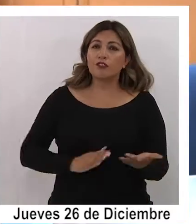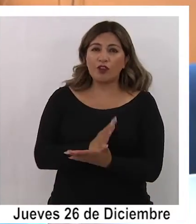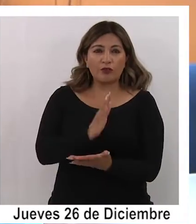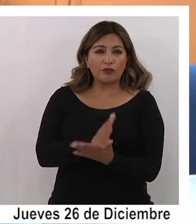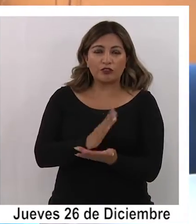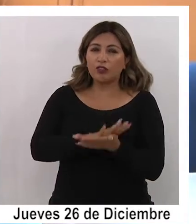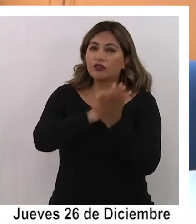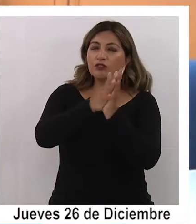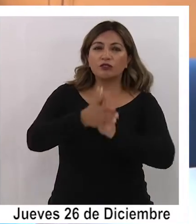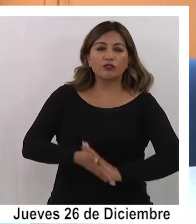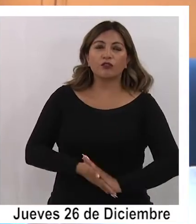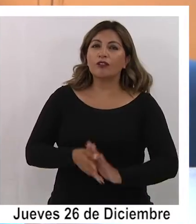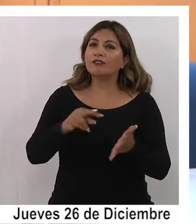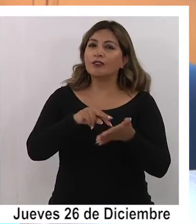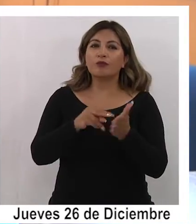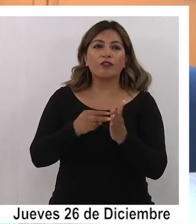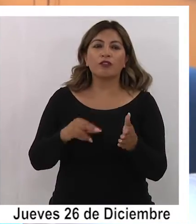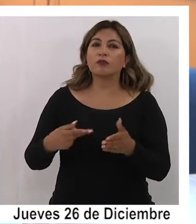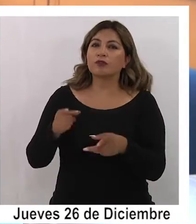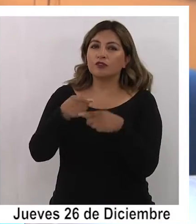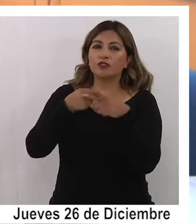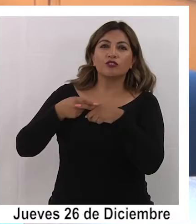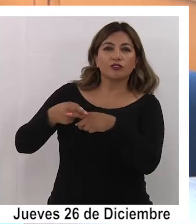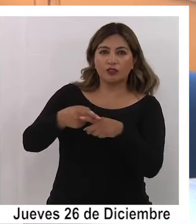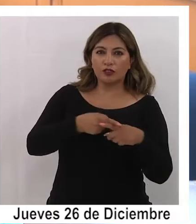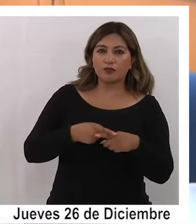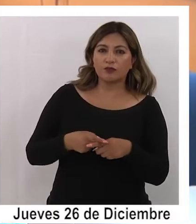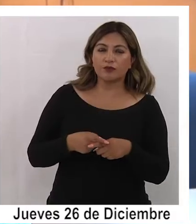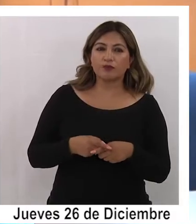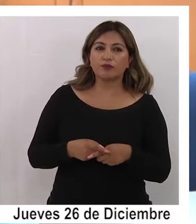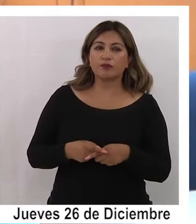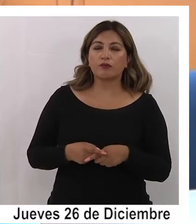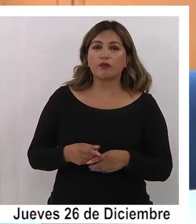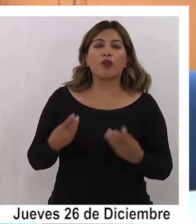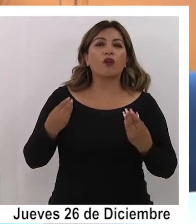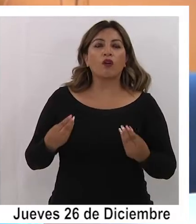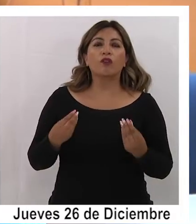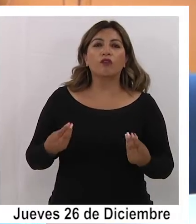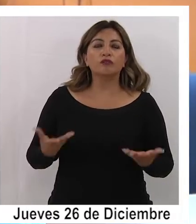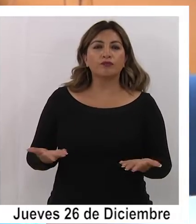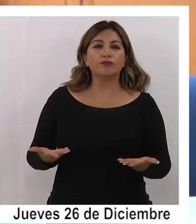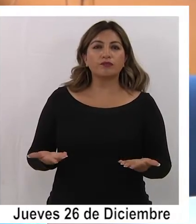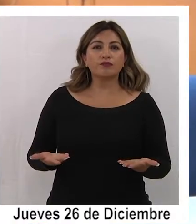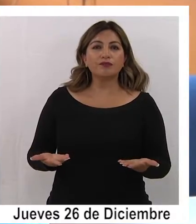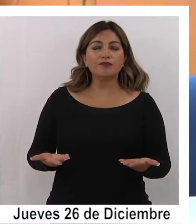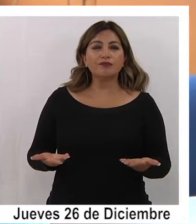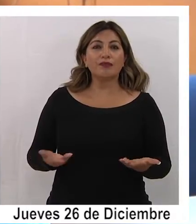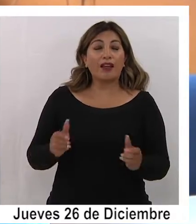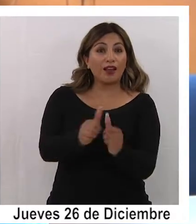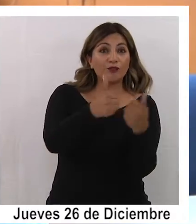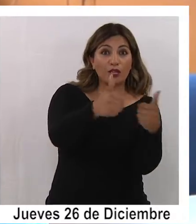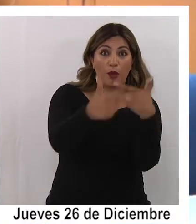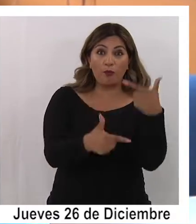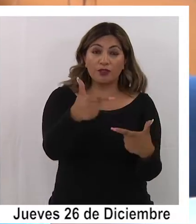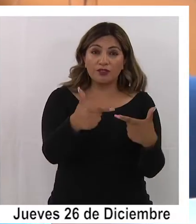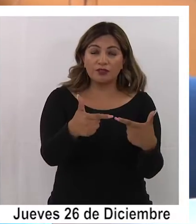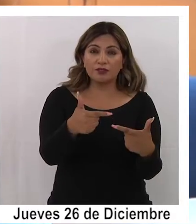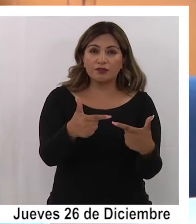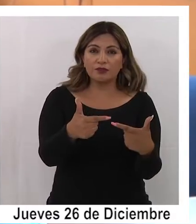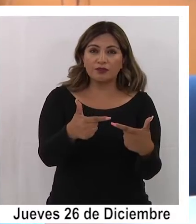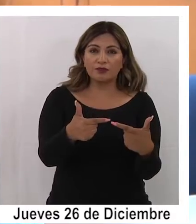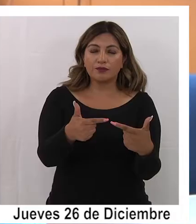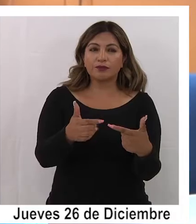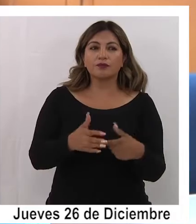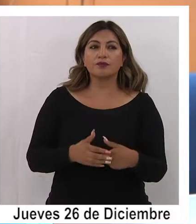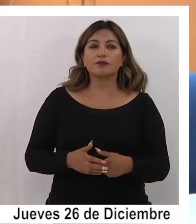Obviamente que al iniciarse todo este estallido social, obviamente la reacción que ha tenido tanto la